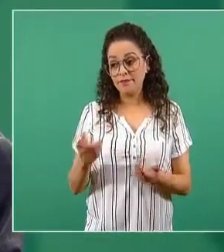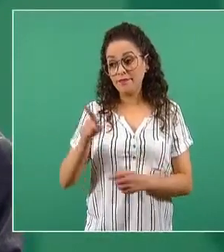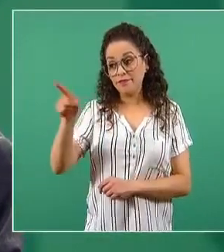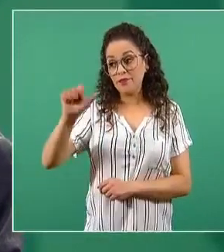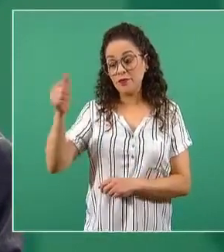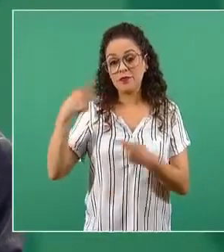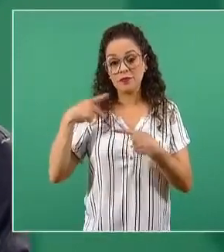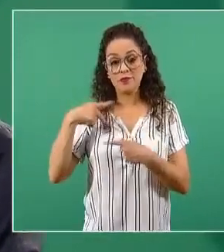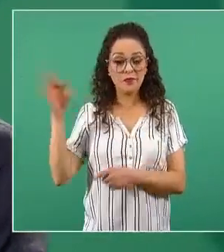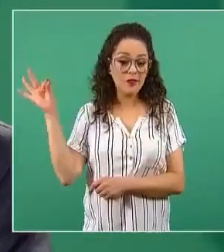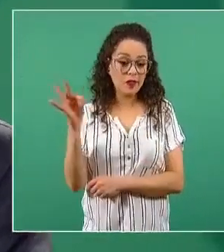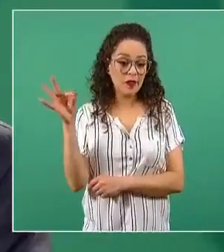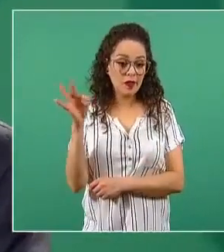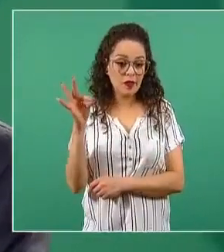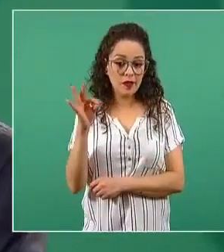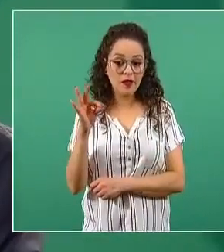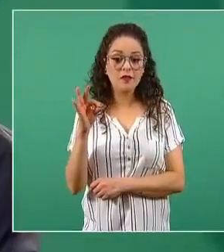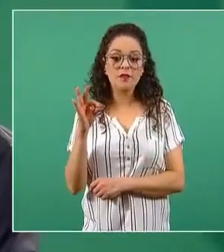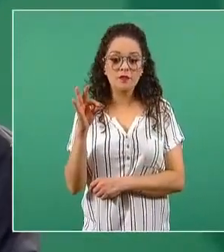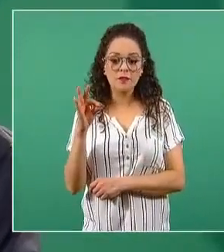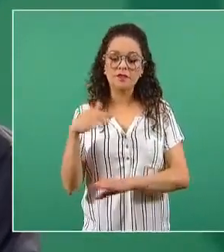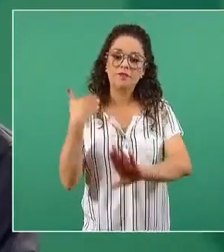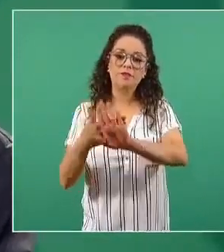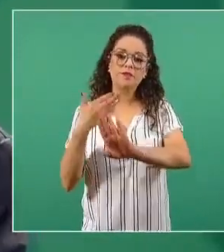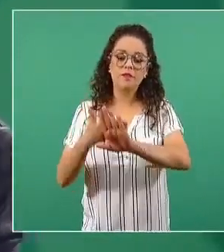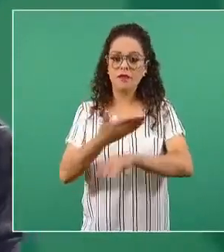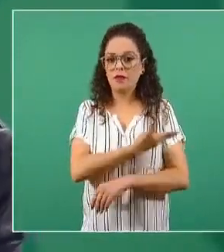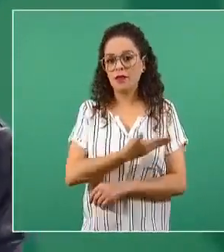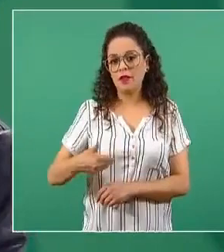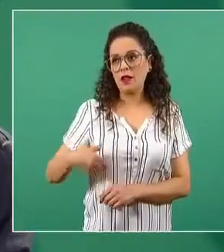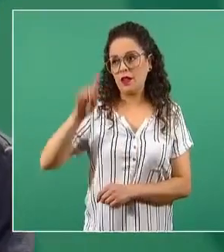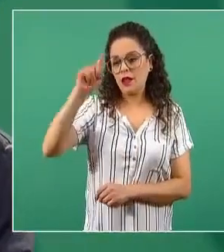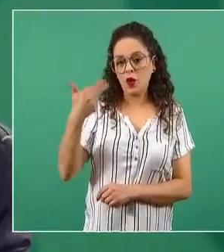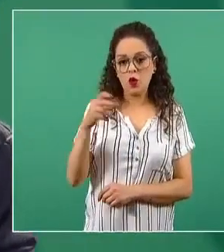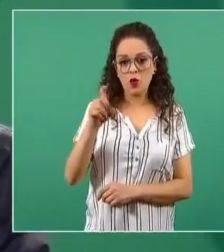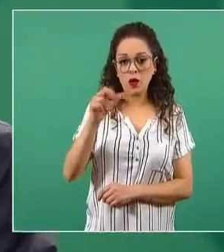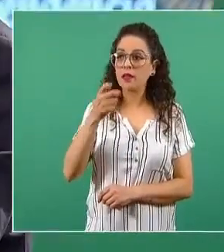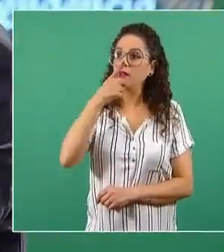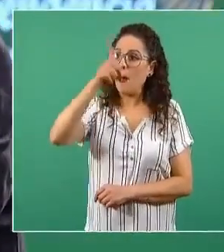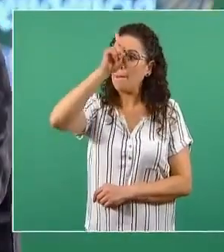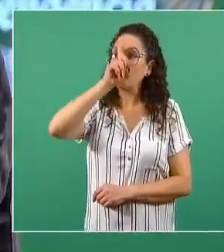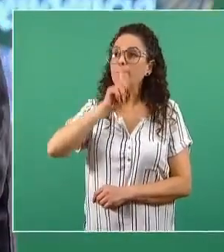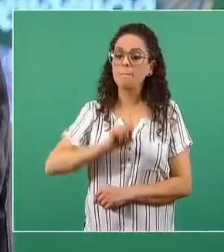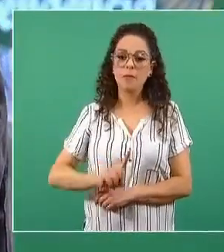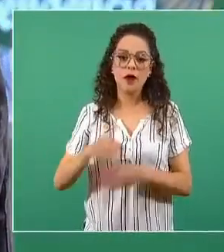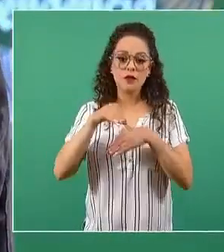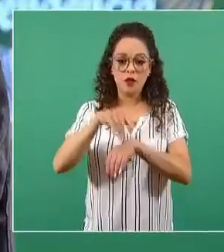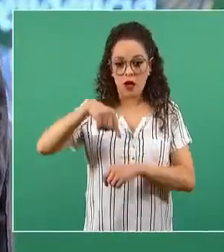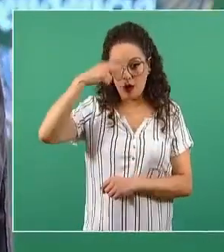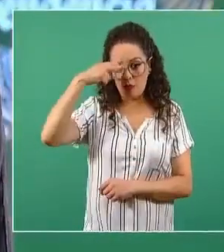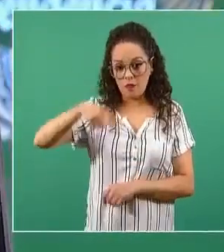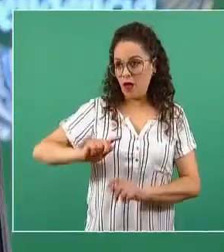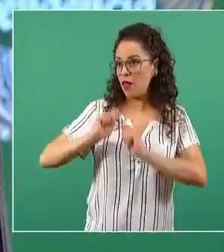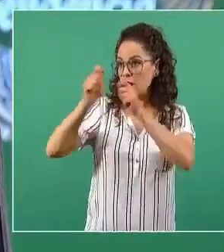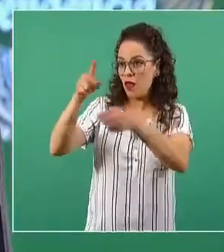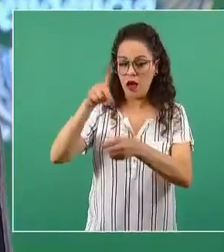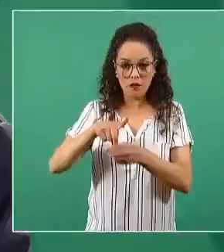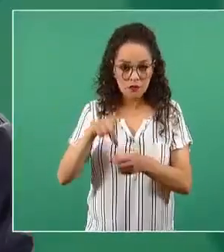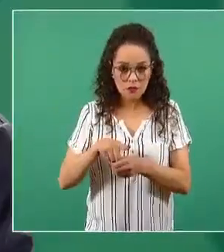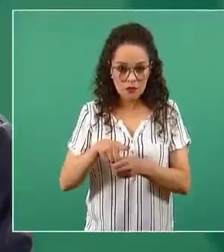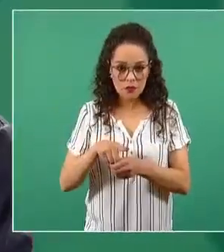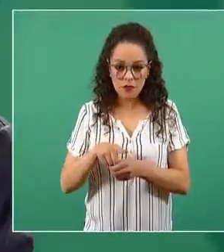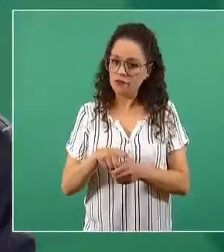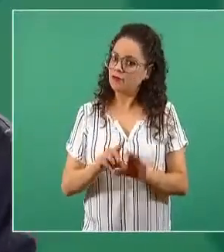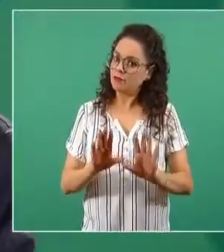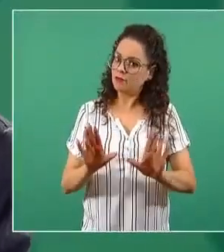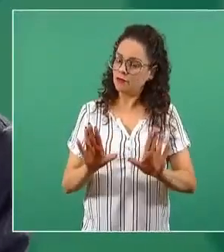de desinformación, empezó a atacar al presidente de Honduras diciendo que él mentía al hablar de un donativo mexicano. No miente en